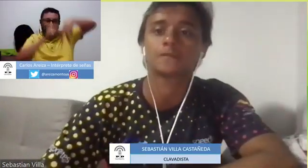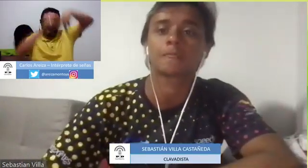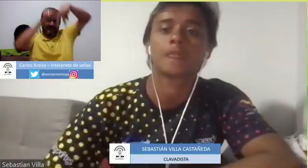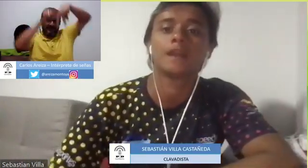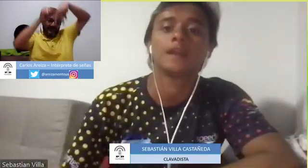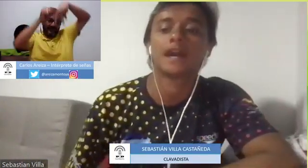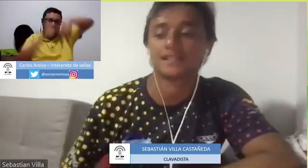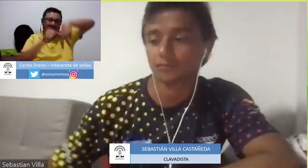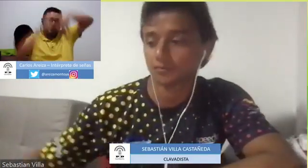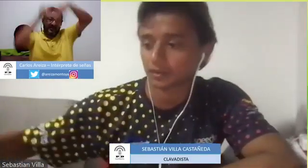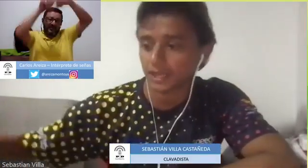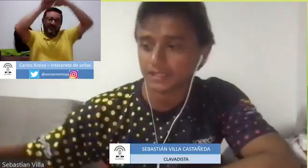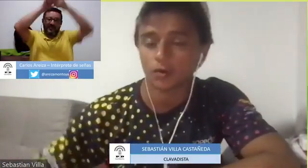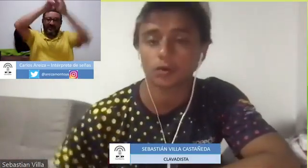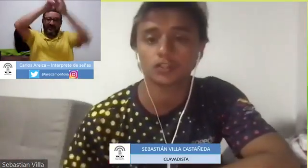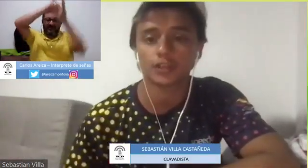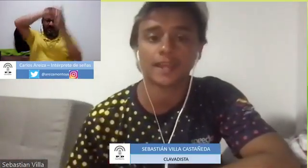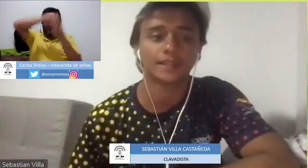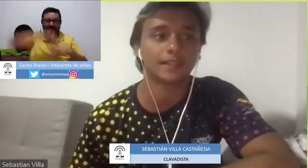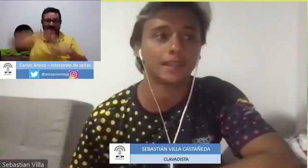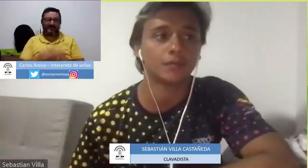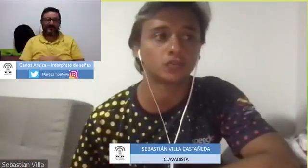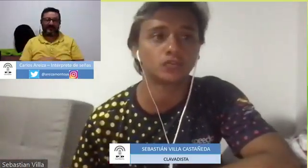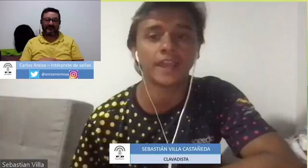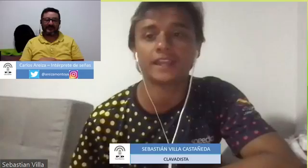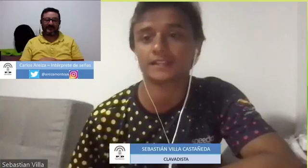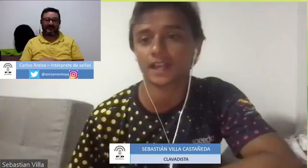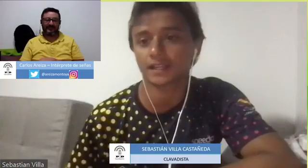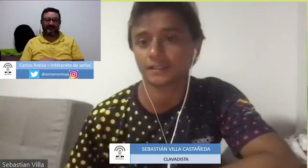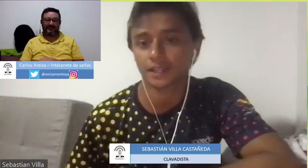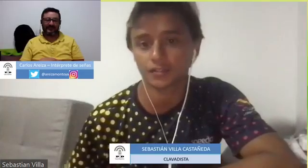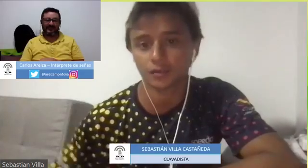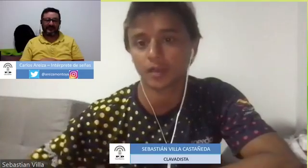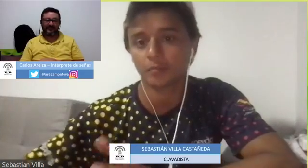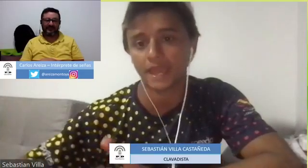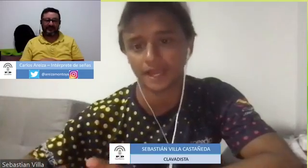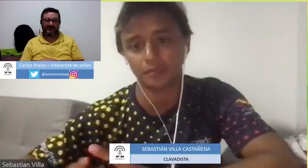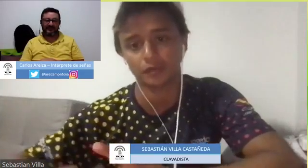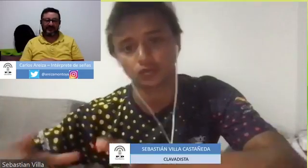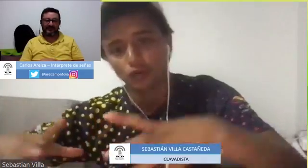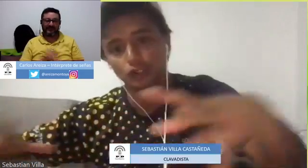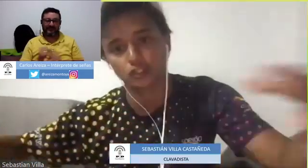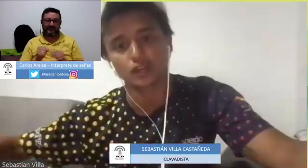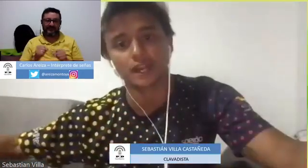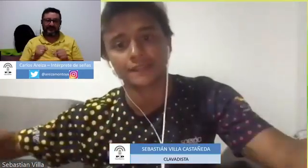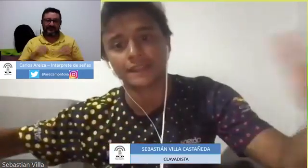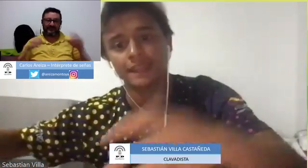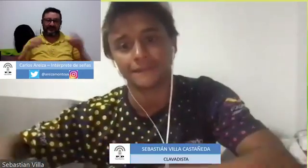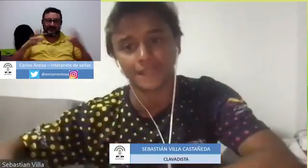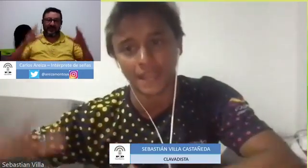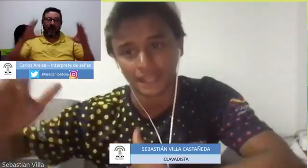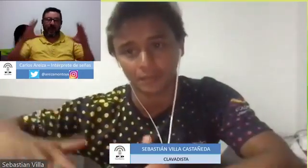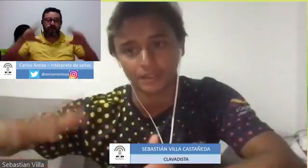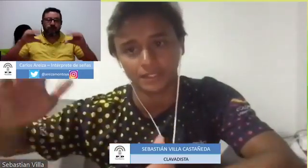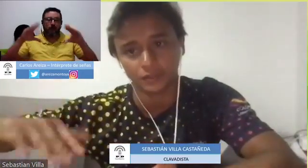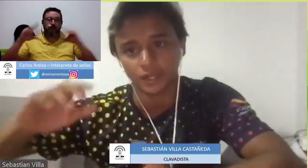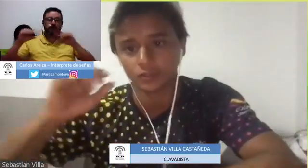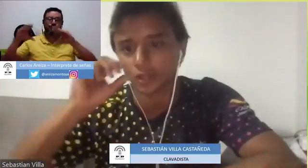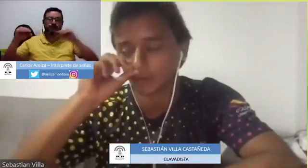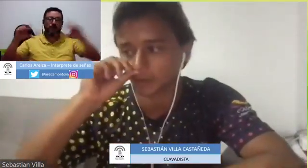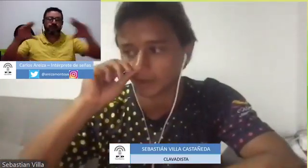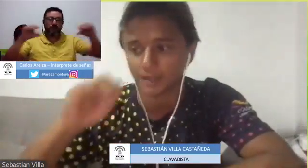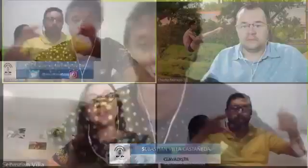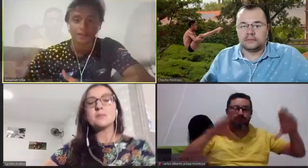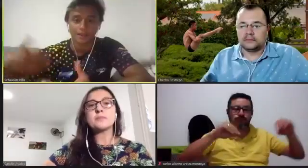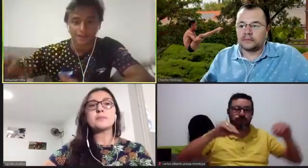saltos. Hacemos mortales en colchoneta, tenemos un air track, que es como una peana, pero es un colchón grande de aire, pues, y eso le ayuda